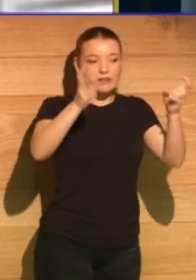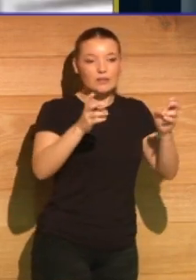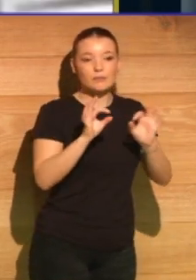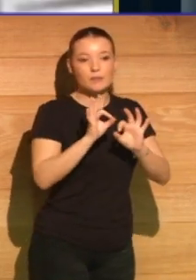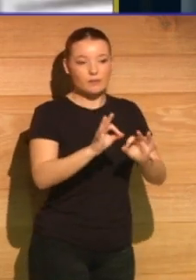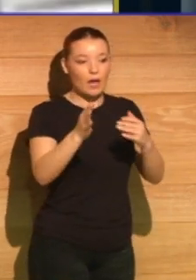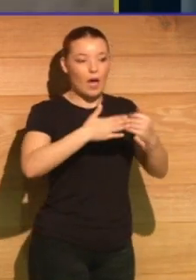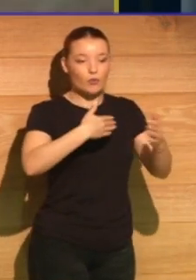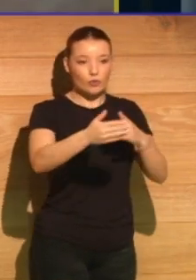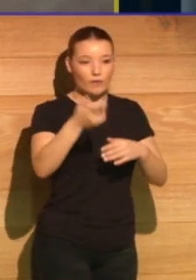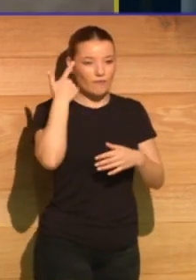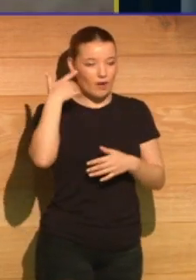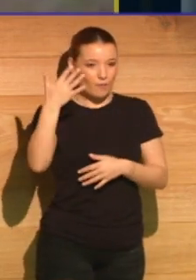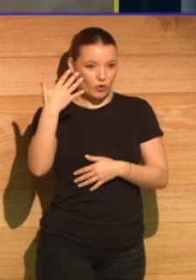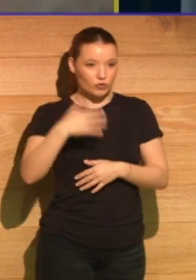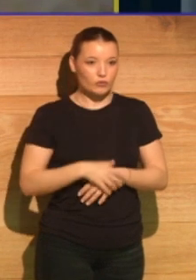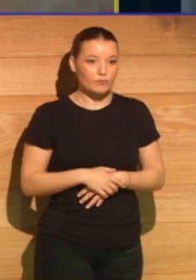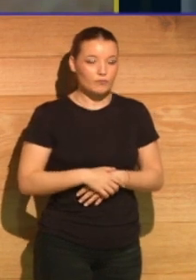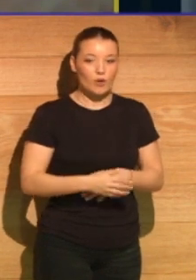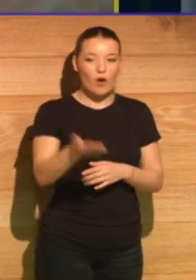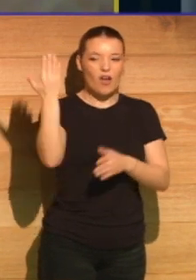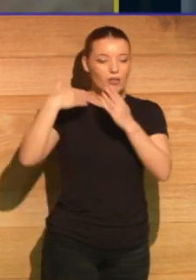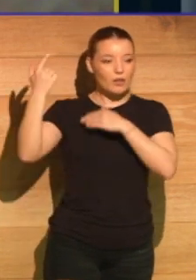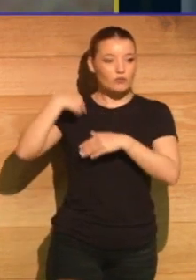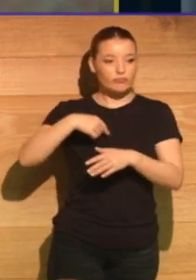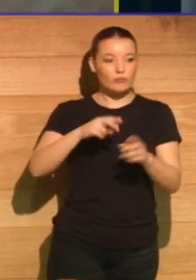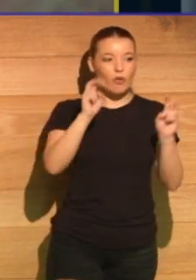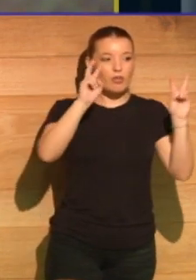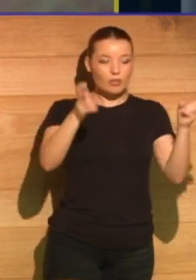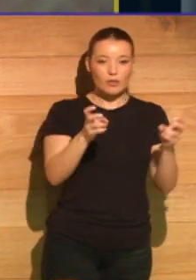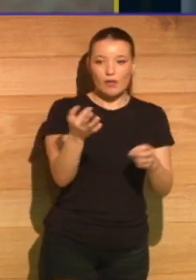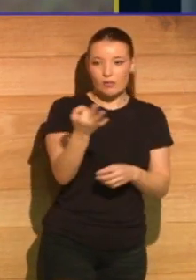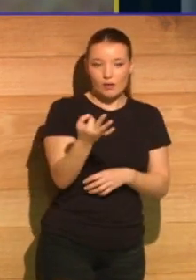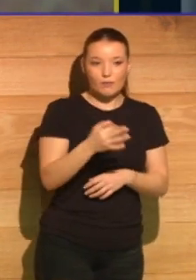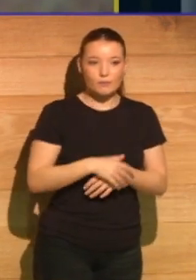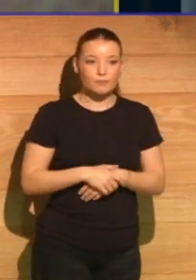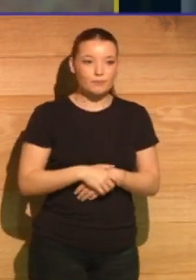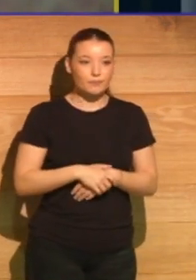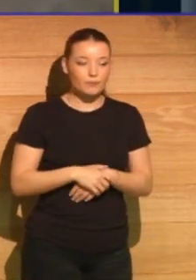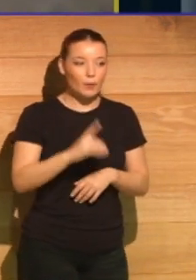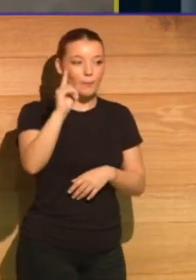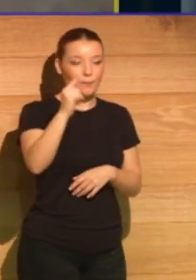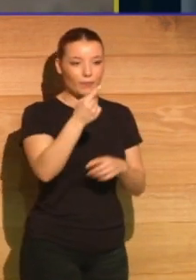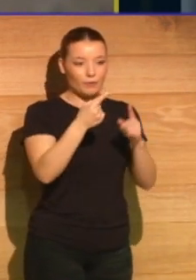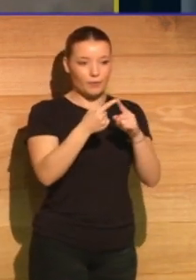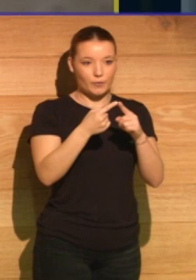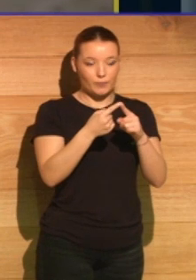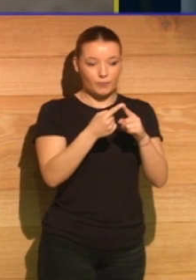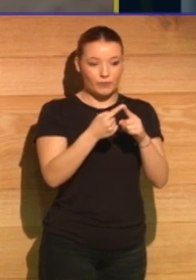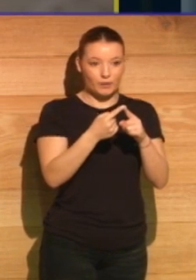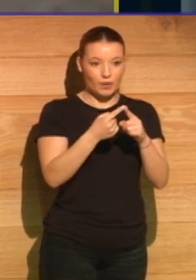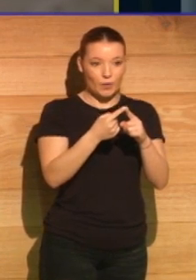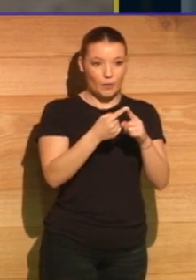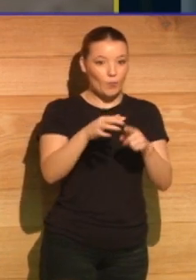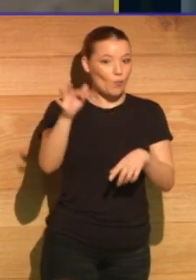convocaron para un libro hace unos años de citar a alguien, pues primero que ya las mujeres convocadas a citar ya